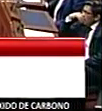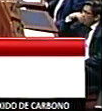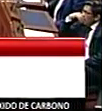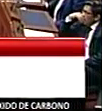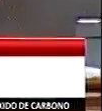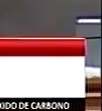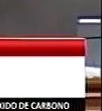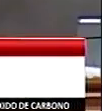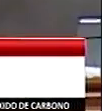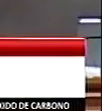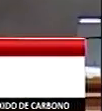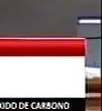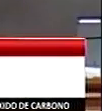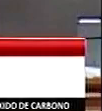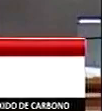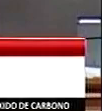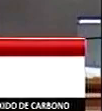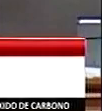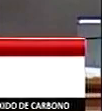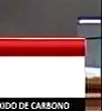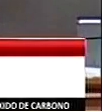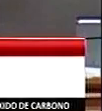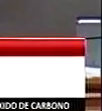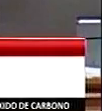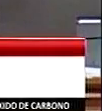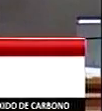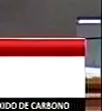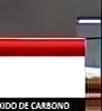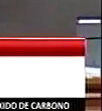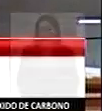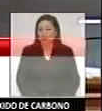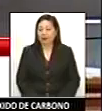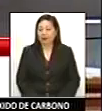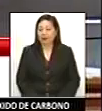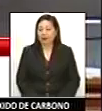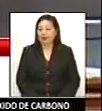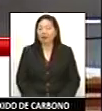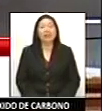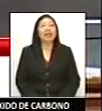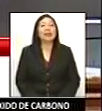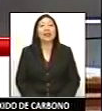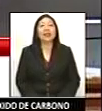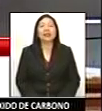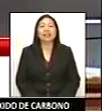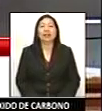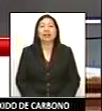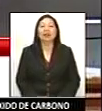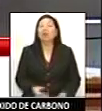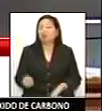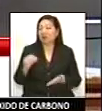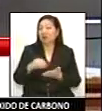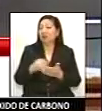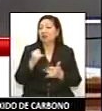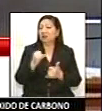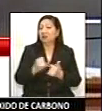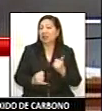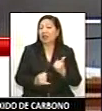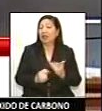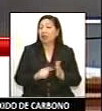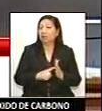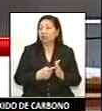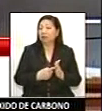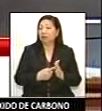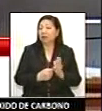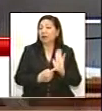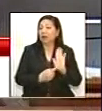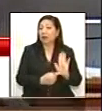Gracias, congresista Saavedra. Presidente, solicito que se incorpore la siguiente disposición complementaria final. A partir de la